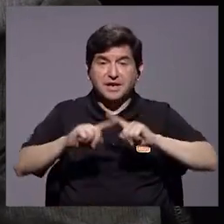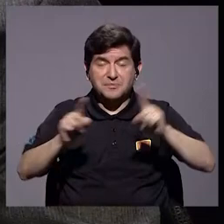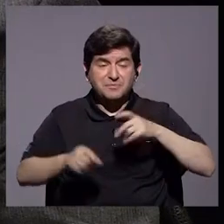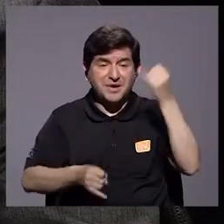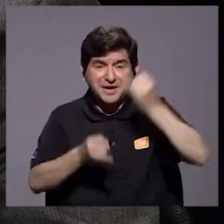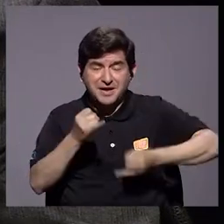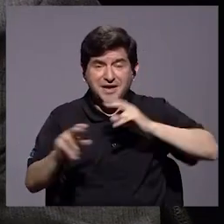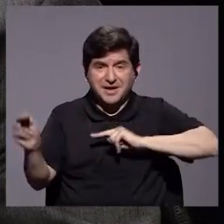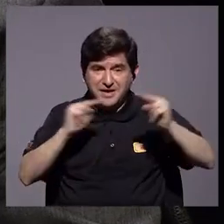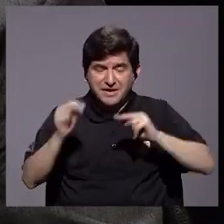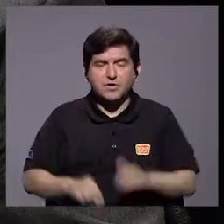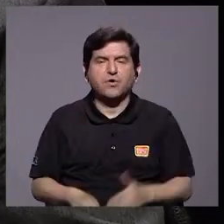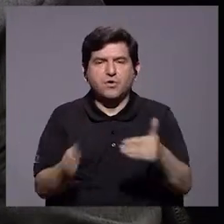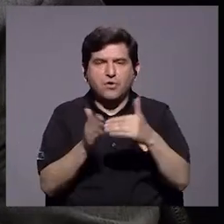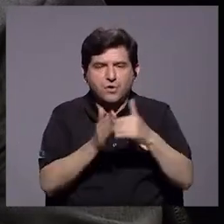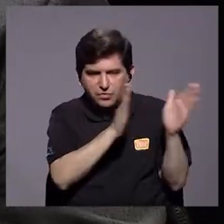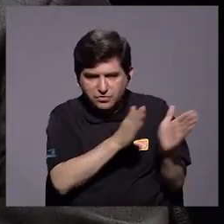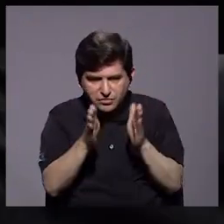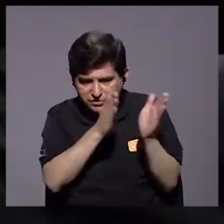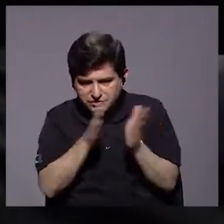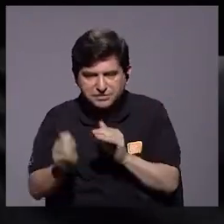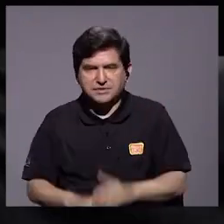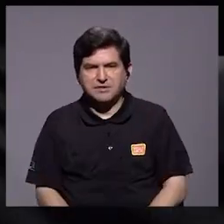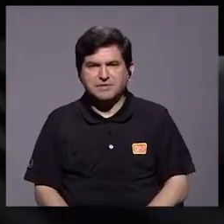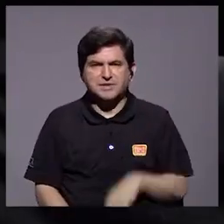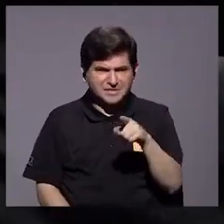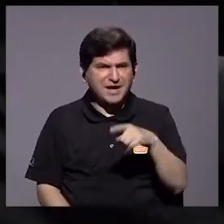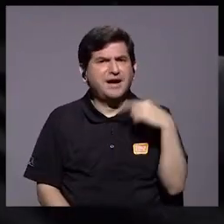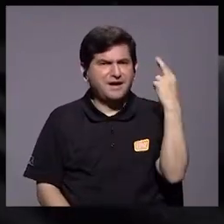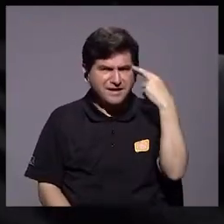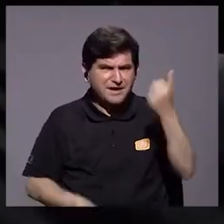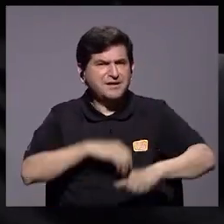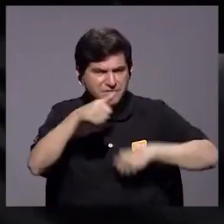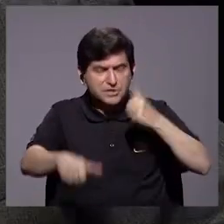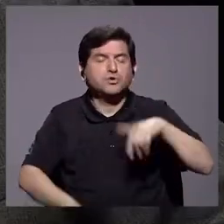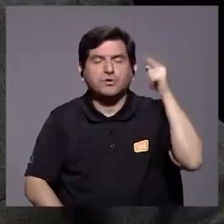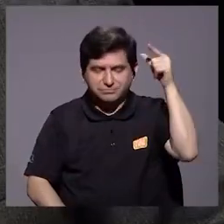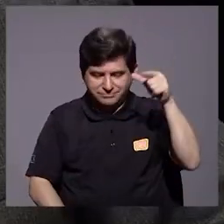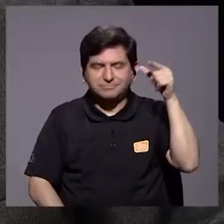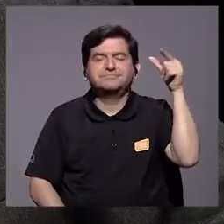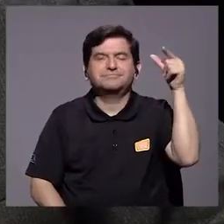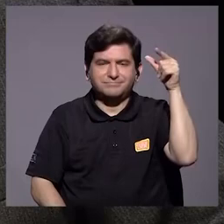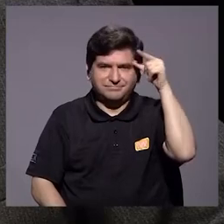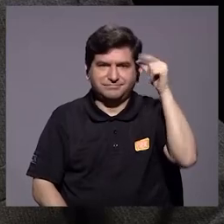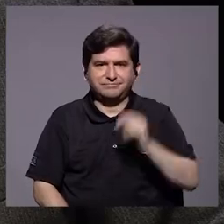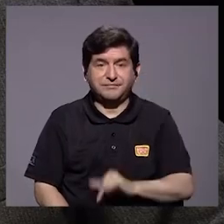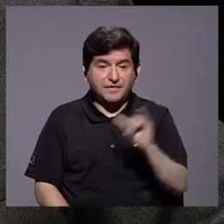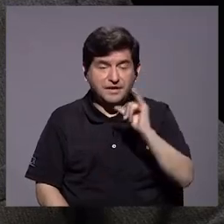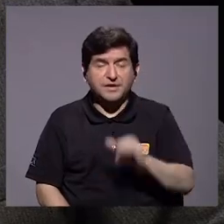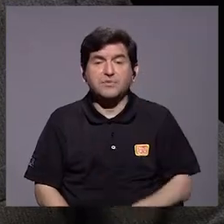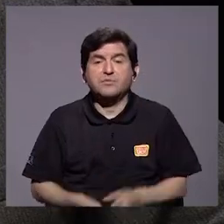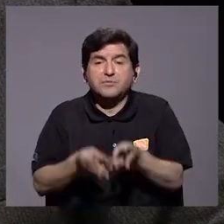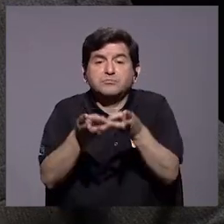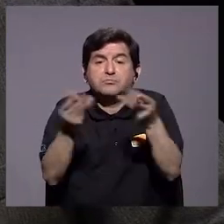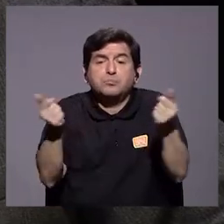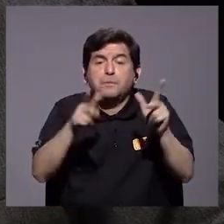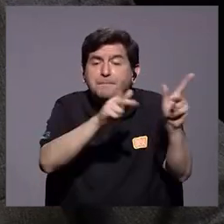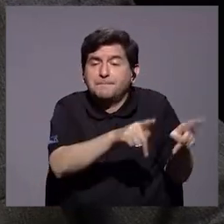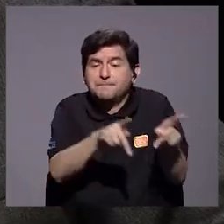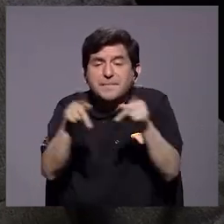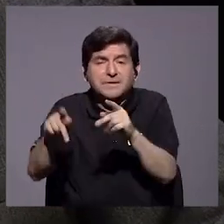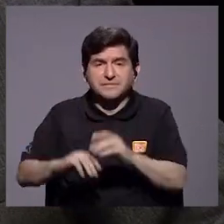negocio bueno lo re plantearon esas son solo plan tanto eso por supuesto eso también ha provocado que la gente